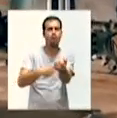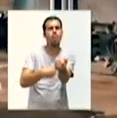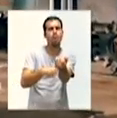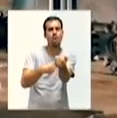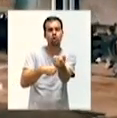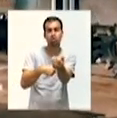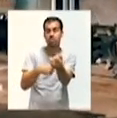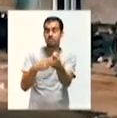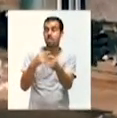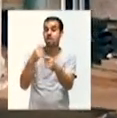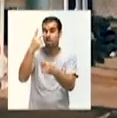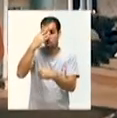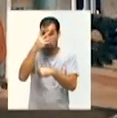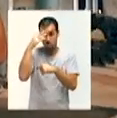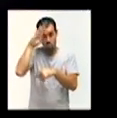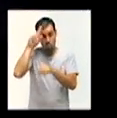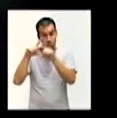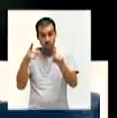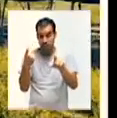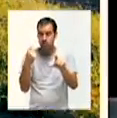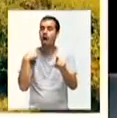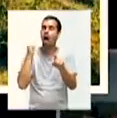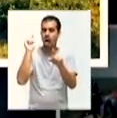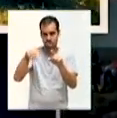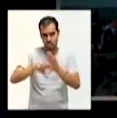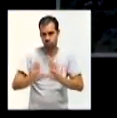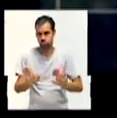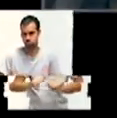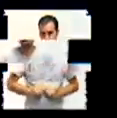y este no podía ser diferente.